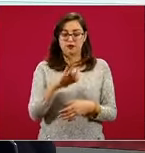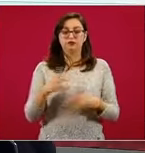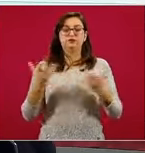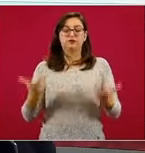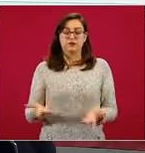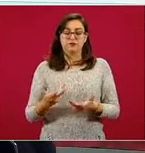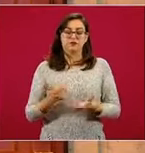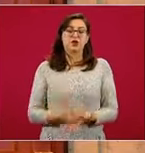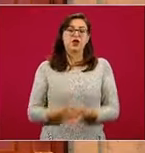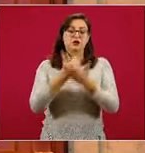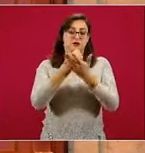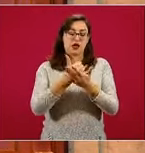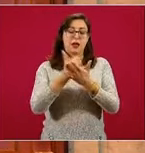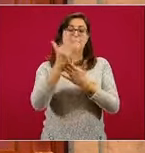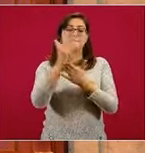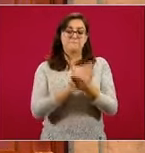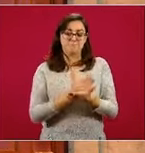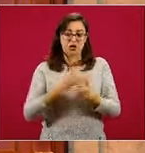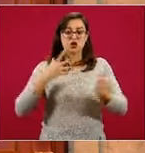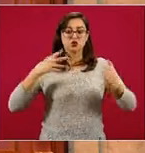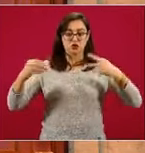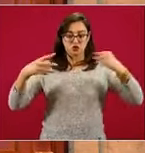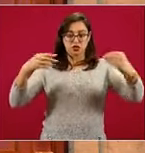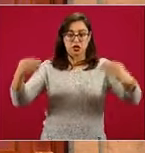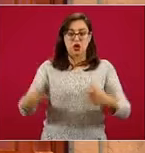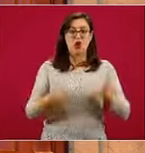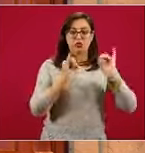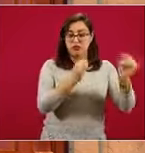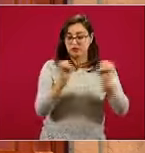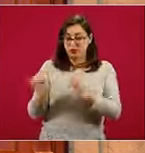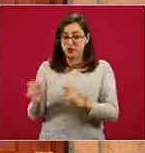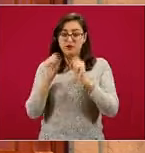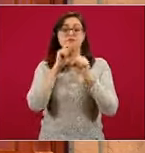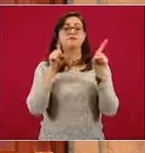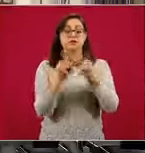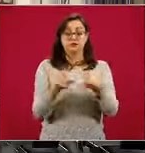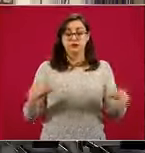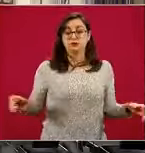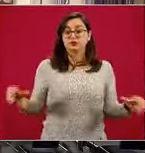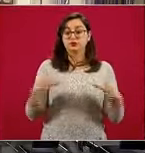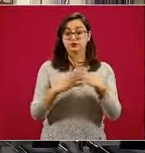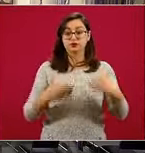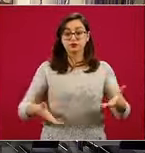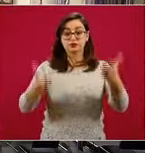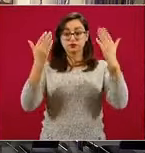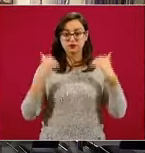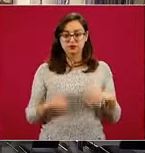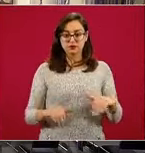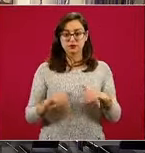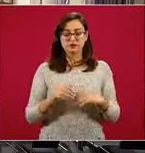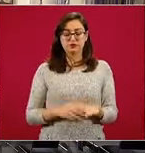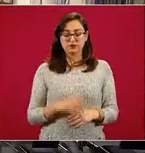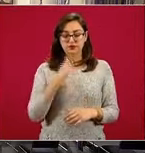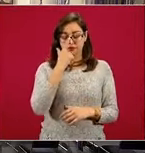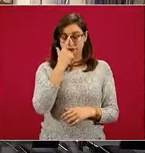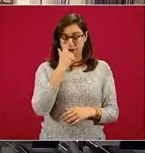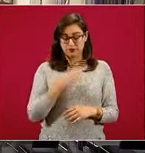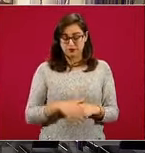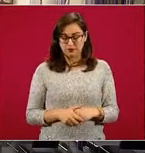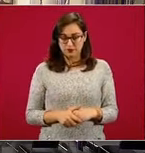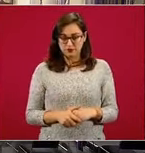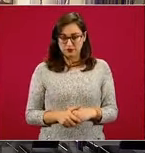en lo personal como de manera colectiva. Veamos la siguiente diapositiva. Aquí están las